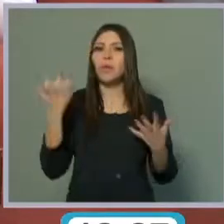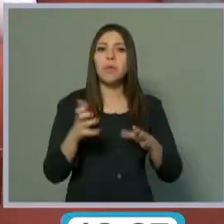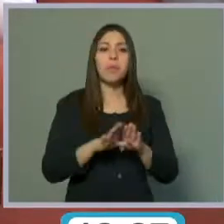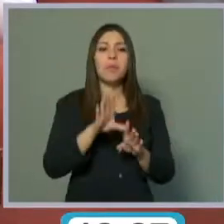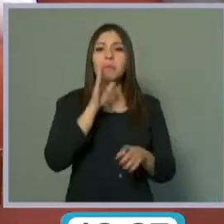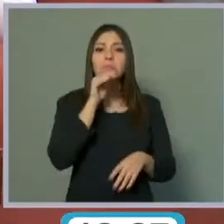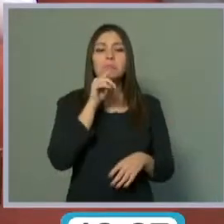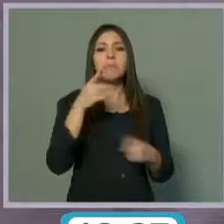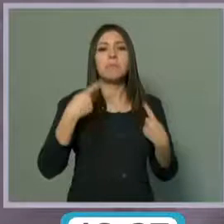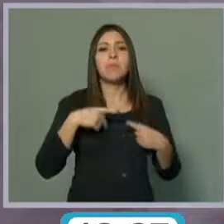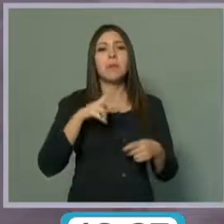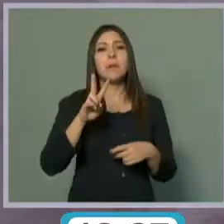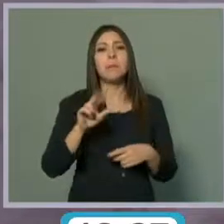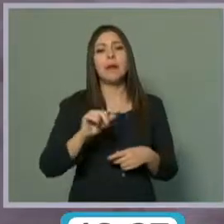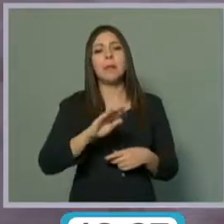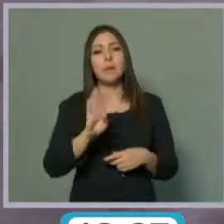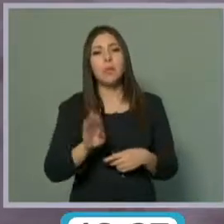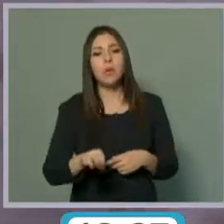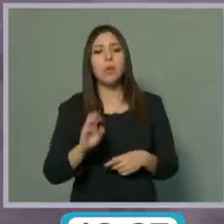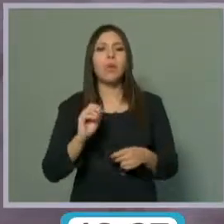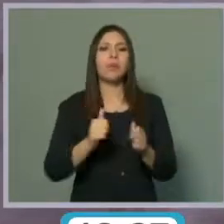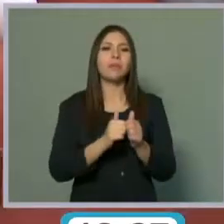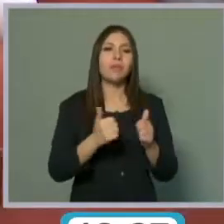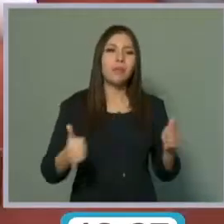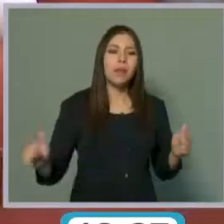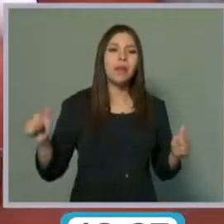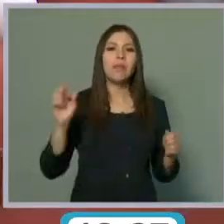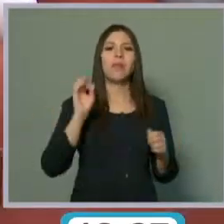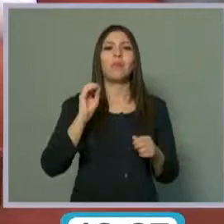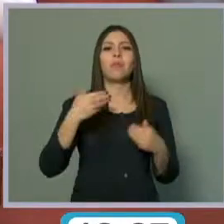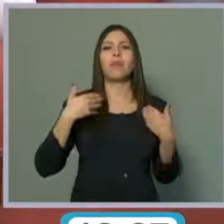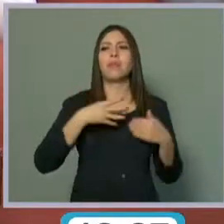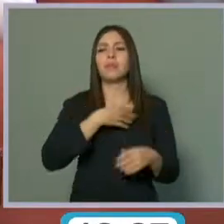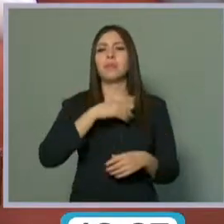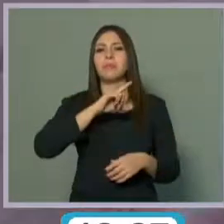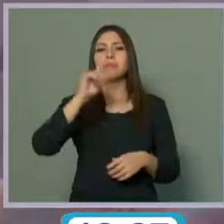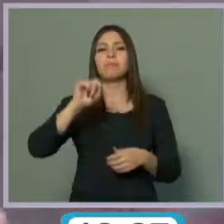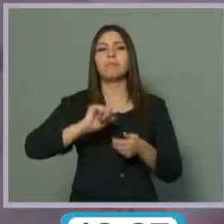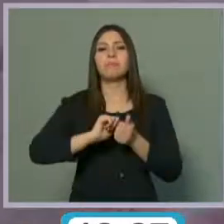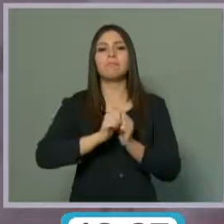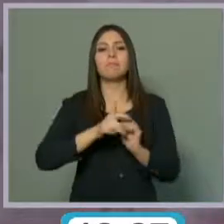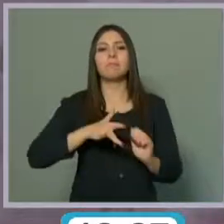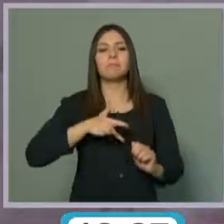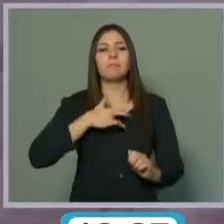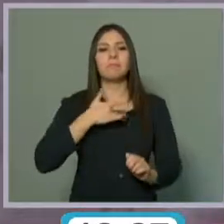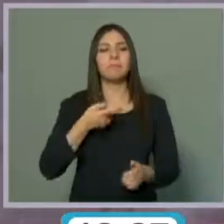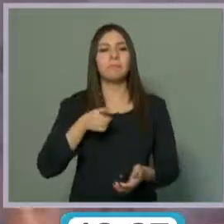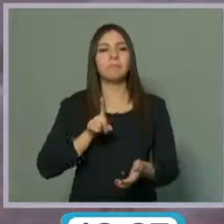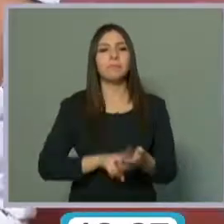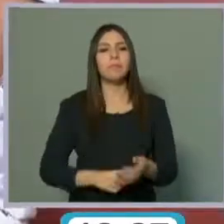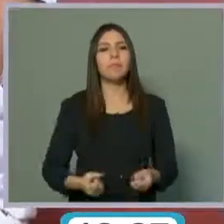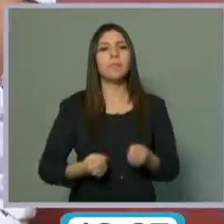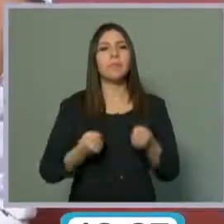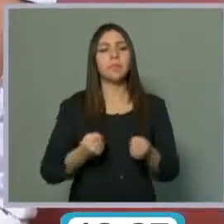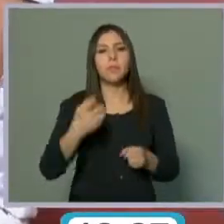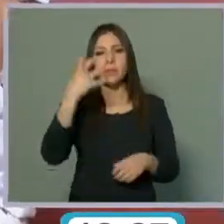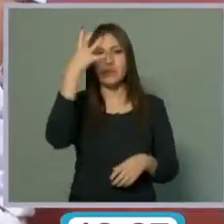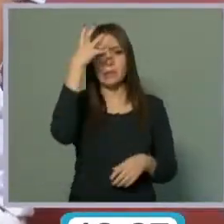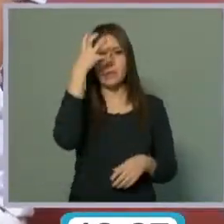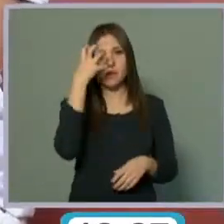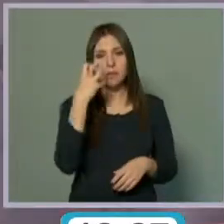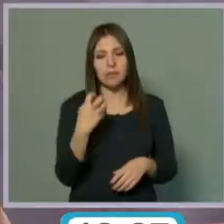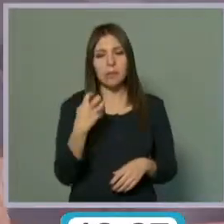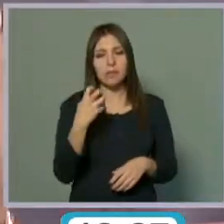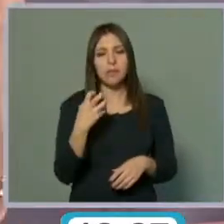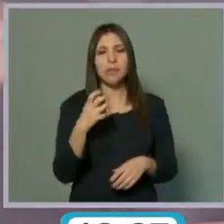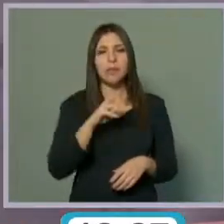o a la situación que estás perdiendo, entonces empieza un momento de tristeza. Y es en el momento en el que realmente entras en un periodo en el que